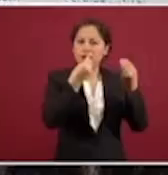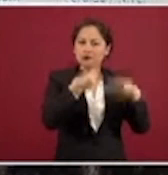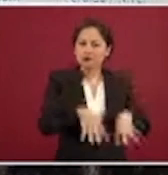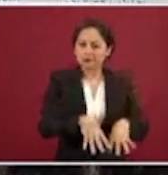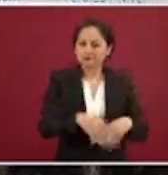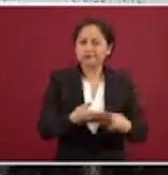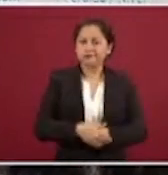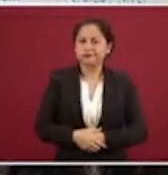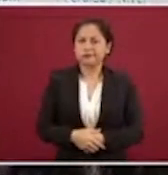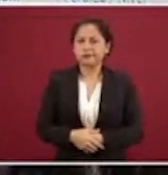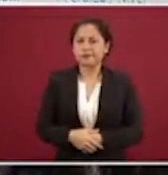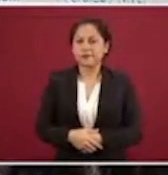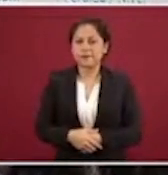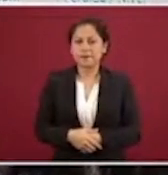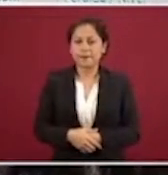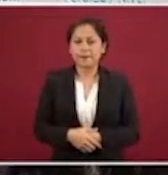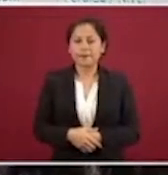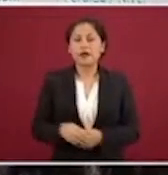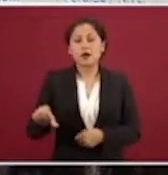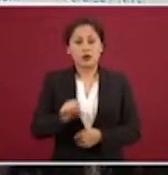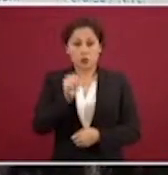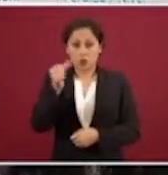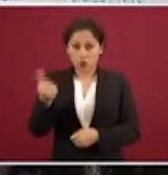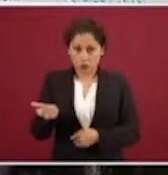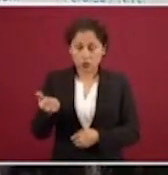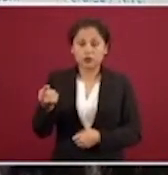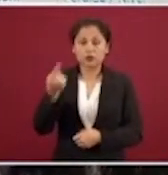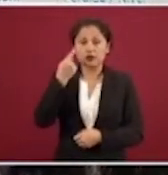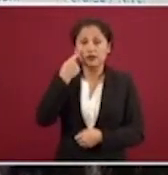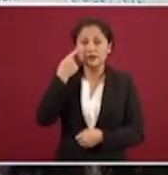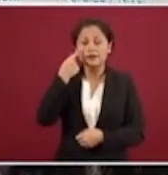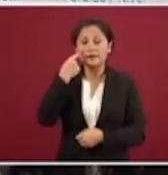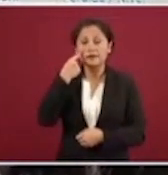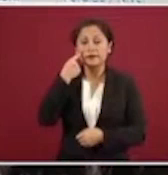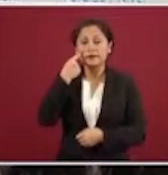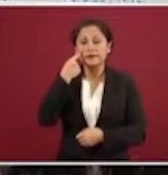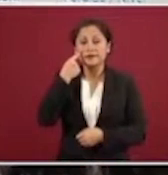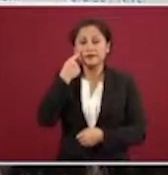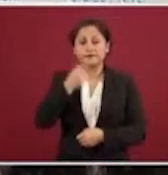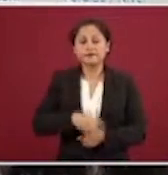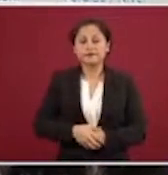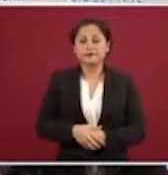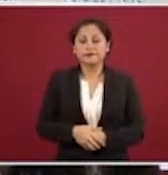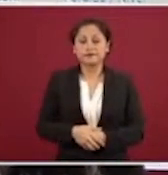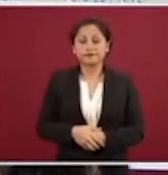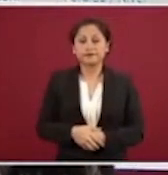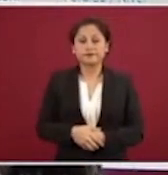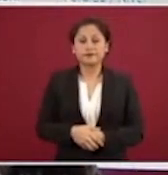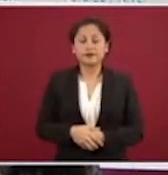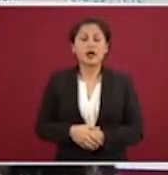los trabajadores. Y luego esta barra la podemos ver también aquí